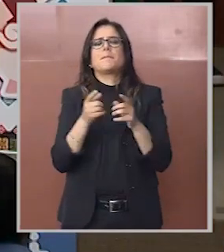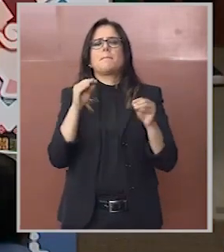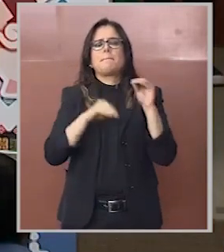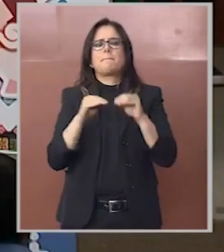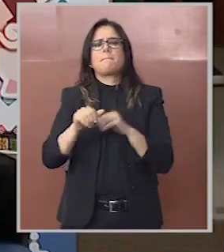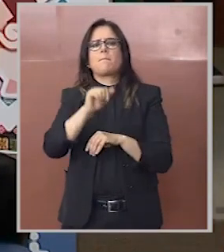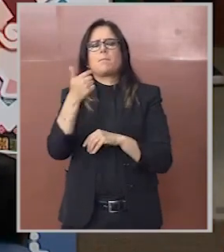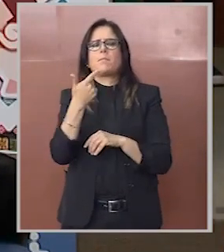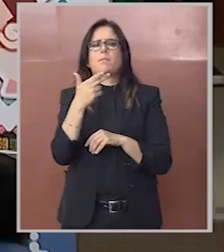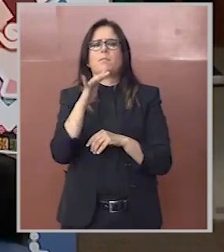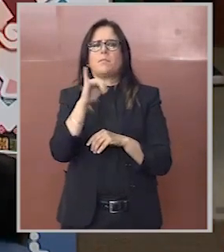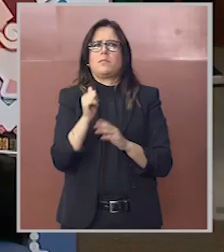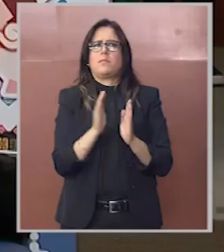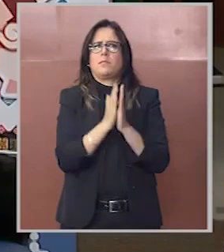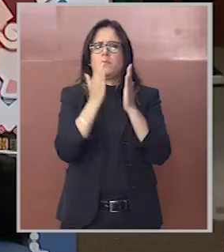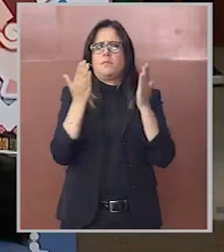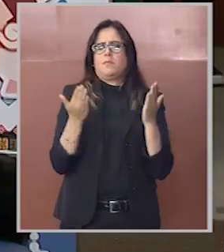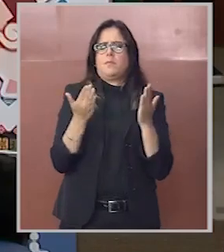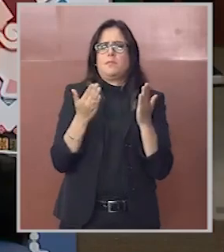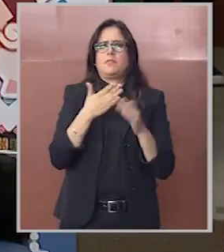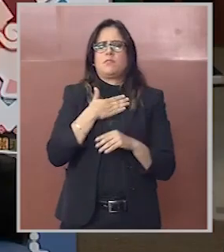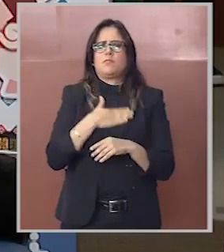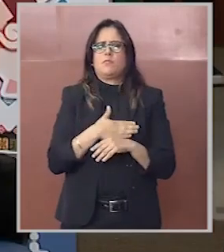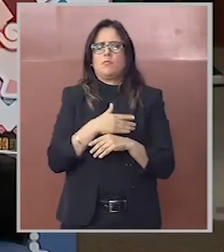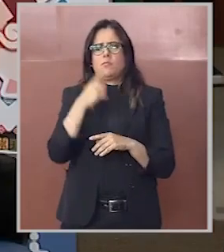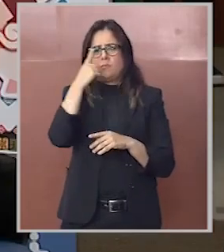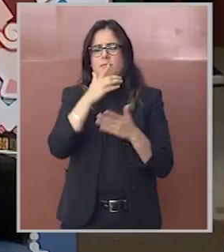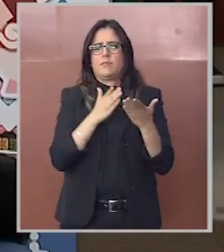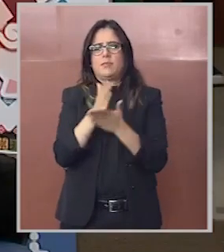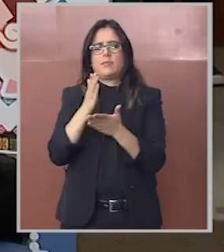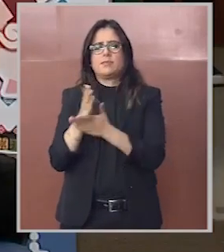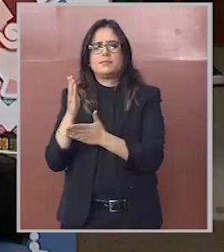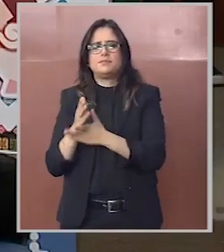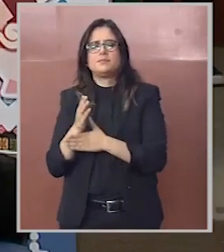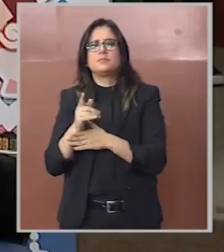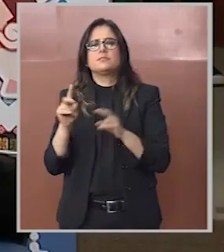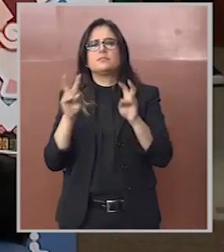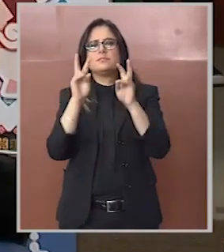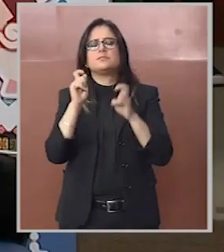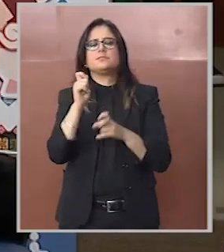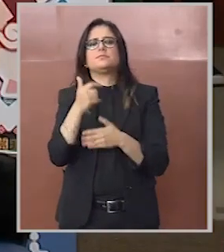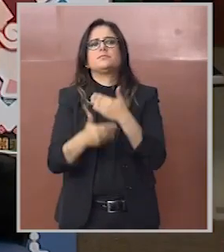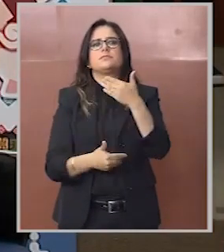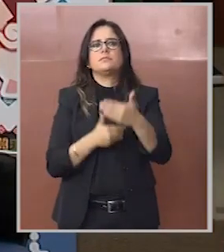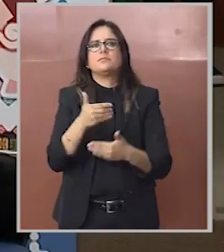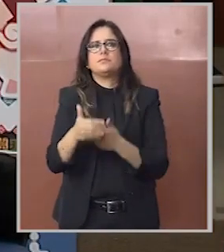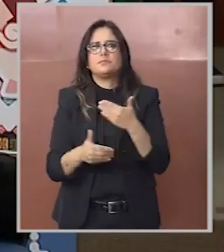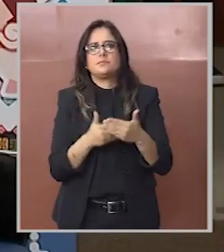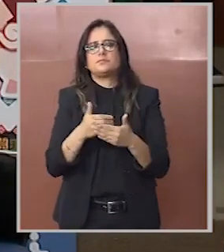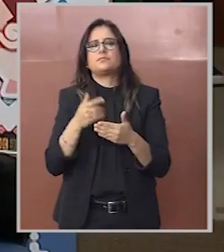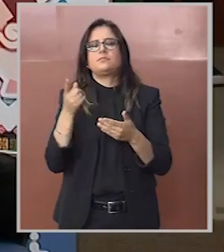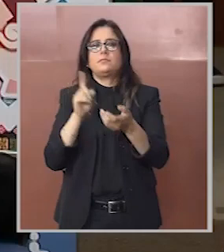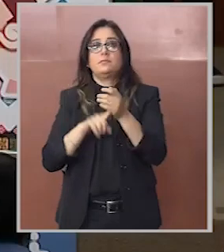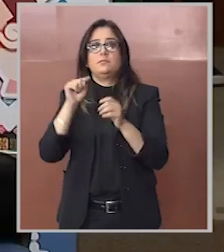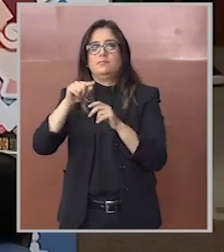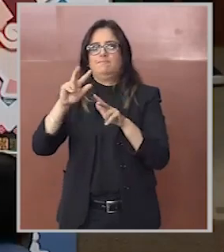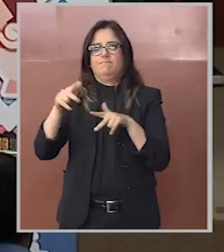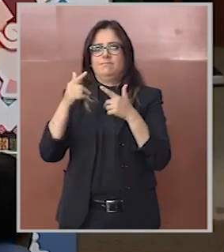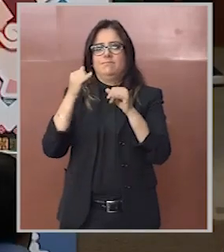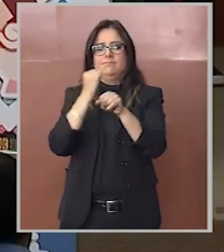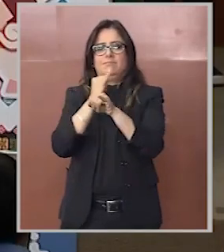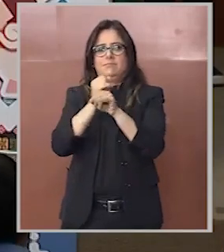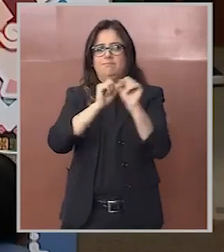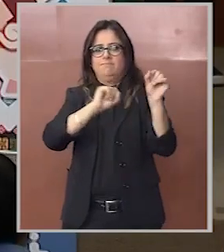guía que que pues se denomina justicia Federal accesible que tiene que ver con los servicios este en línea que que